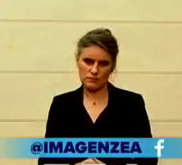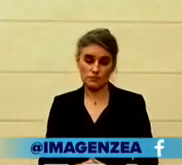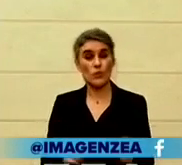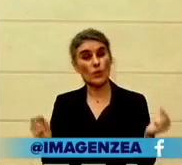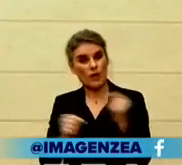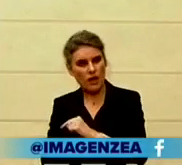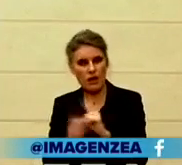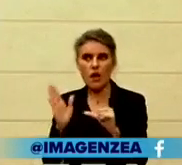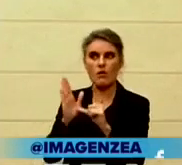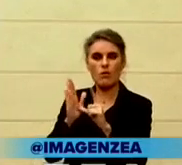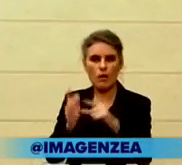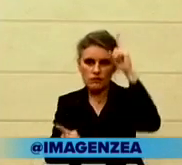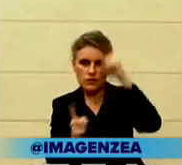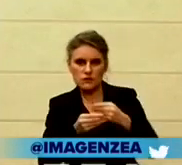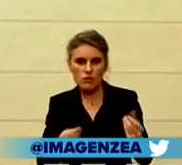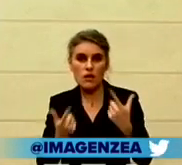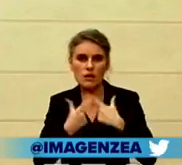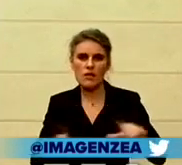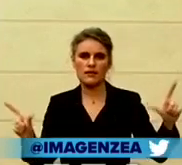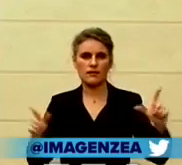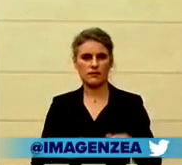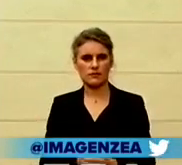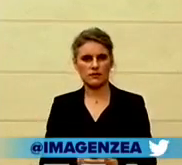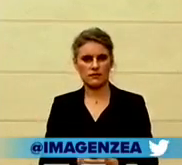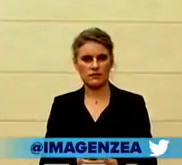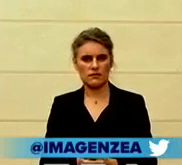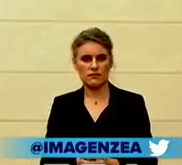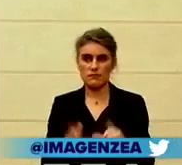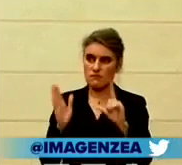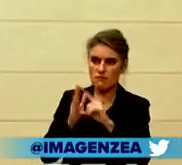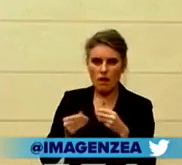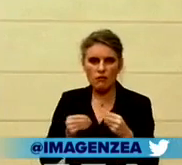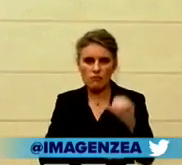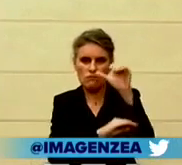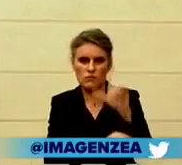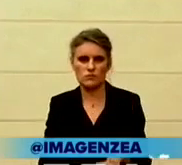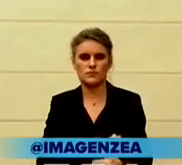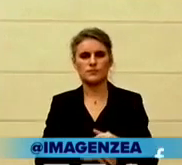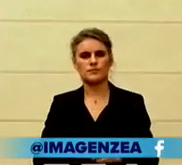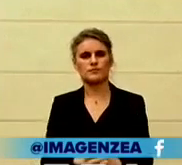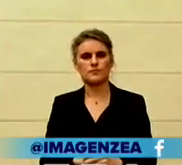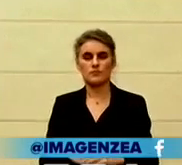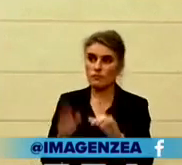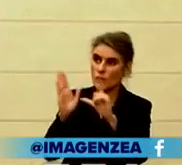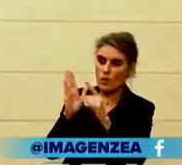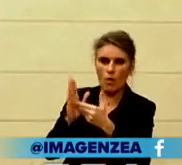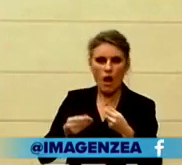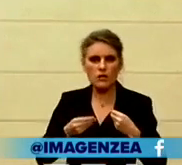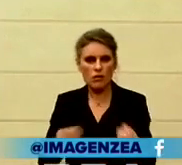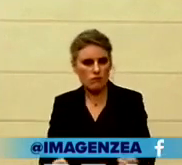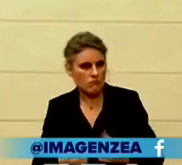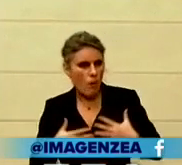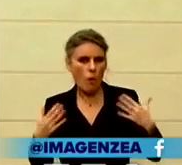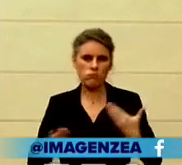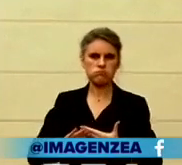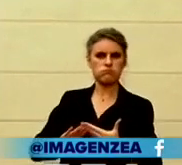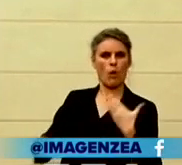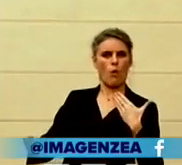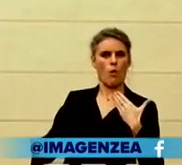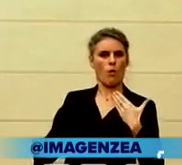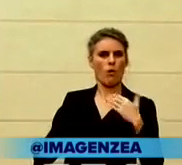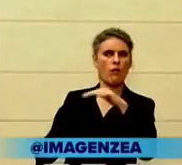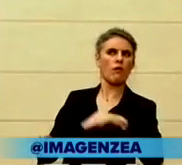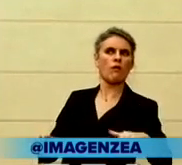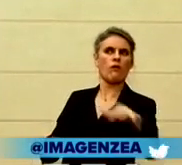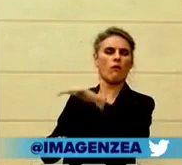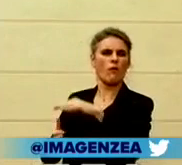Al contrario, es un proyecto de ley de libertad, es un proyecto de ley de protección, es un proyecto de ley de emancipación ante